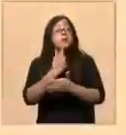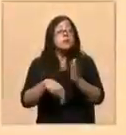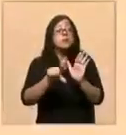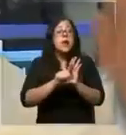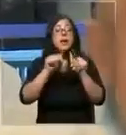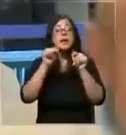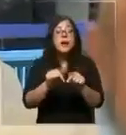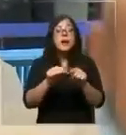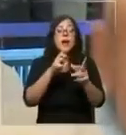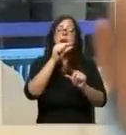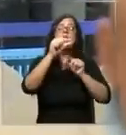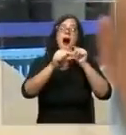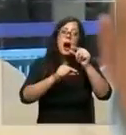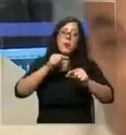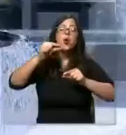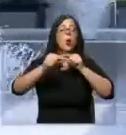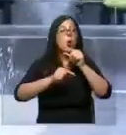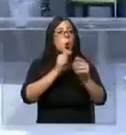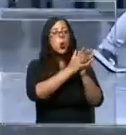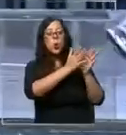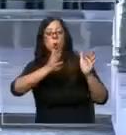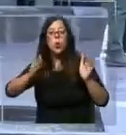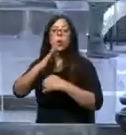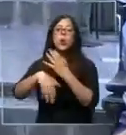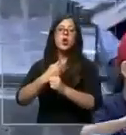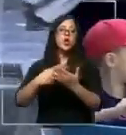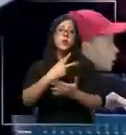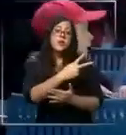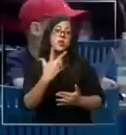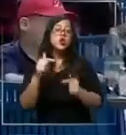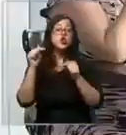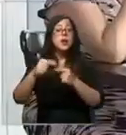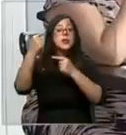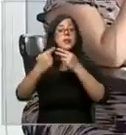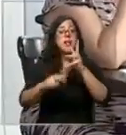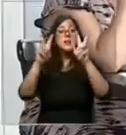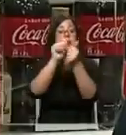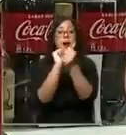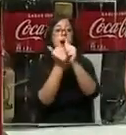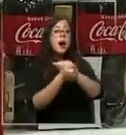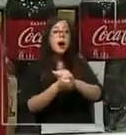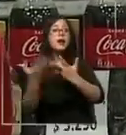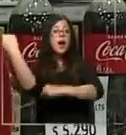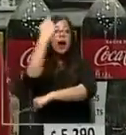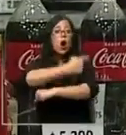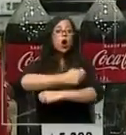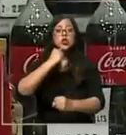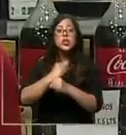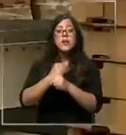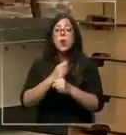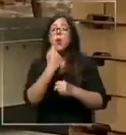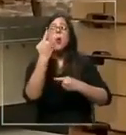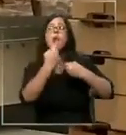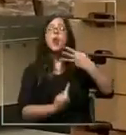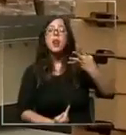que será implementada gradualmente hasta el 2028 y que tiene distintas adecuaciones a las jornadas laborales. ¿Cuáles